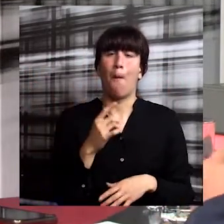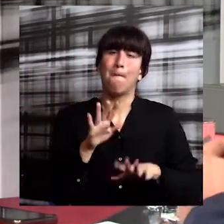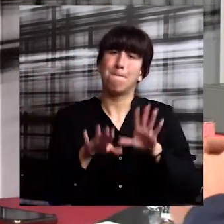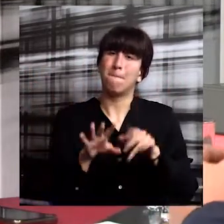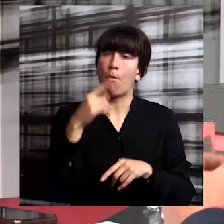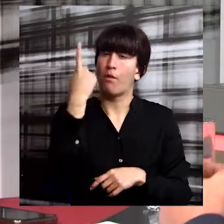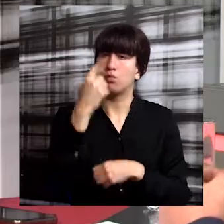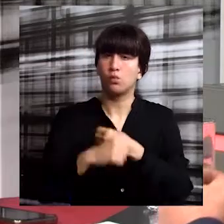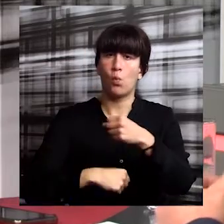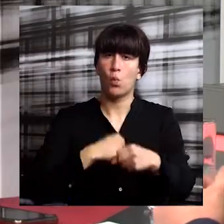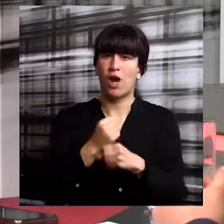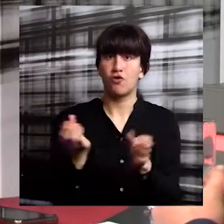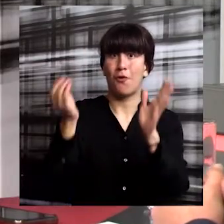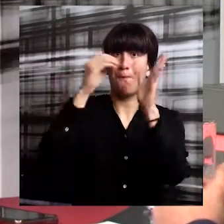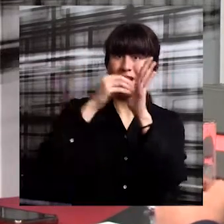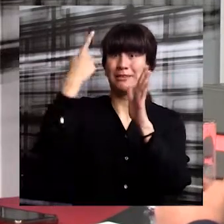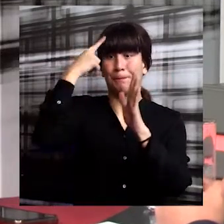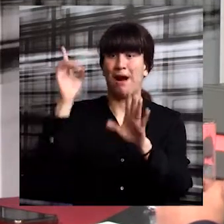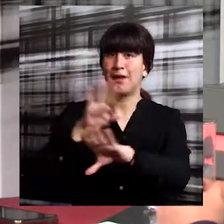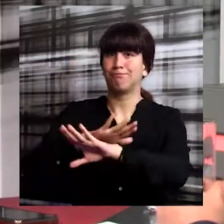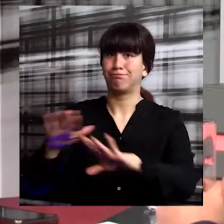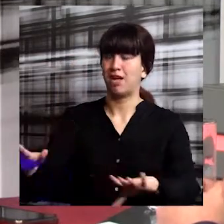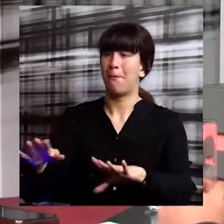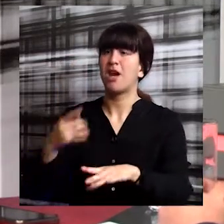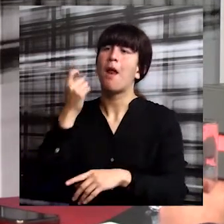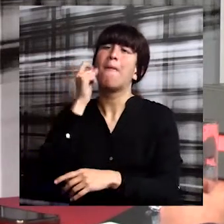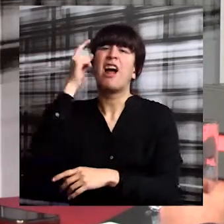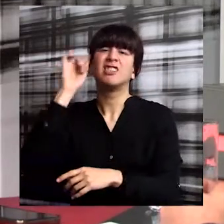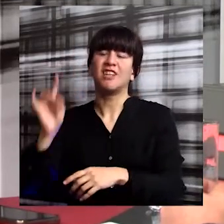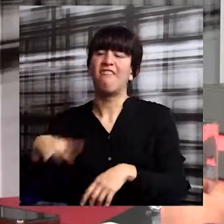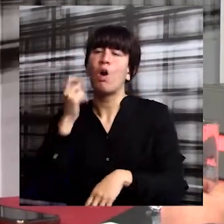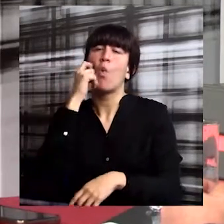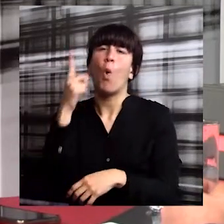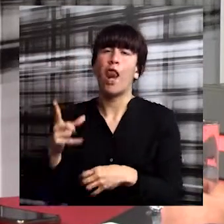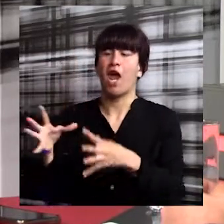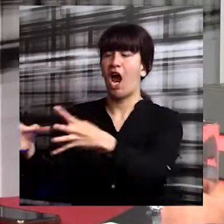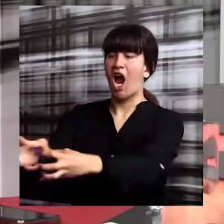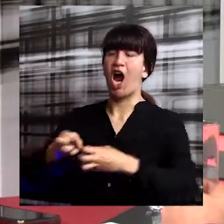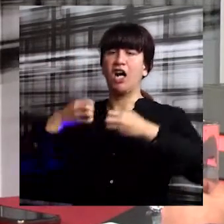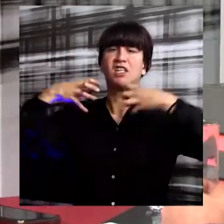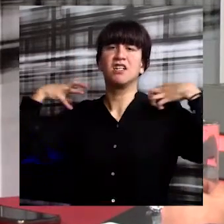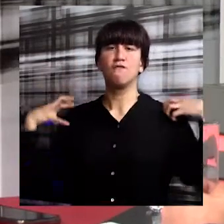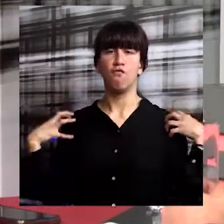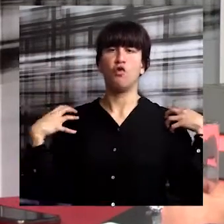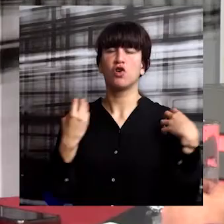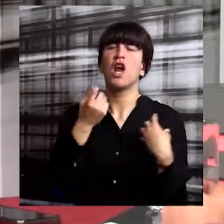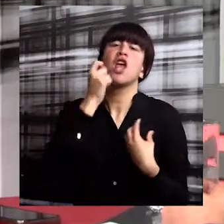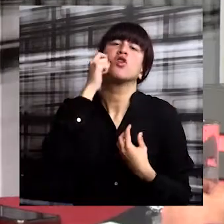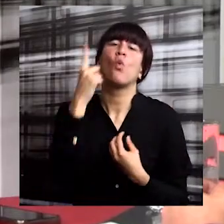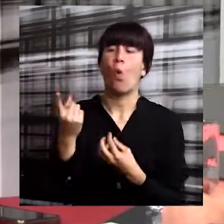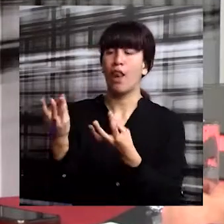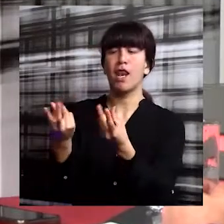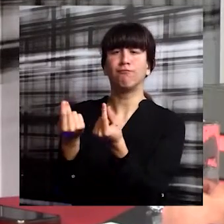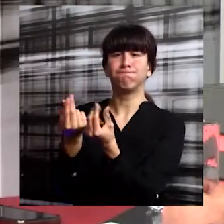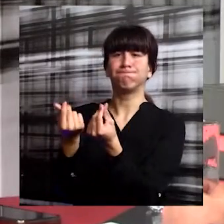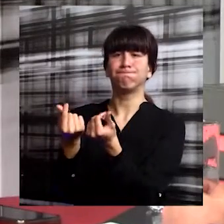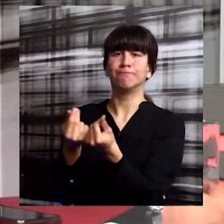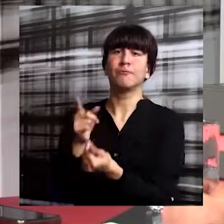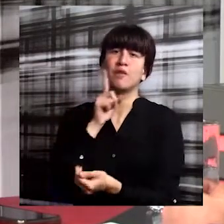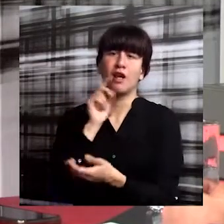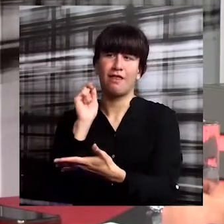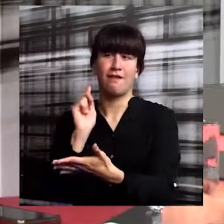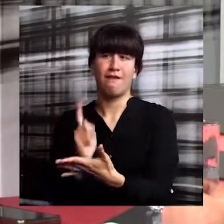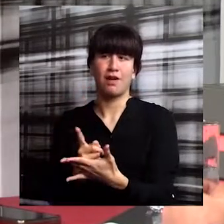terminara de discutir sobre cuáles son las atribuciones que van a tener los gobernadores regionales y cuál va a ser el presupuesto disponible, cosa